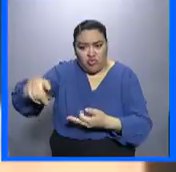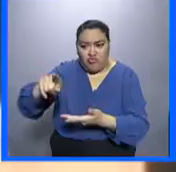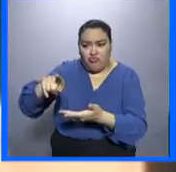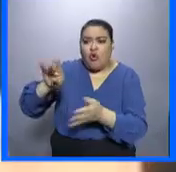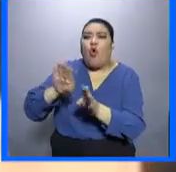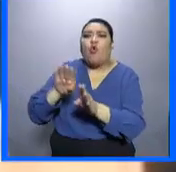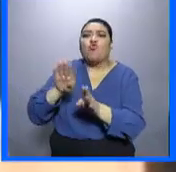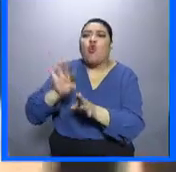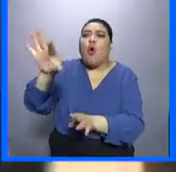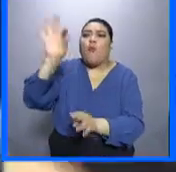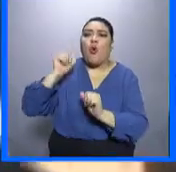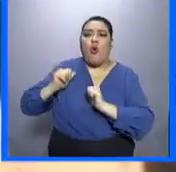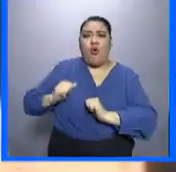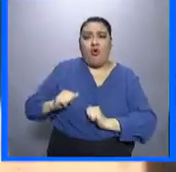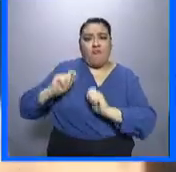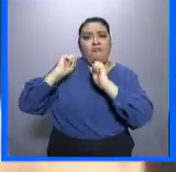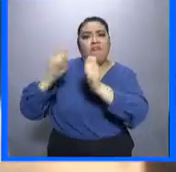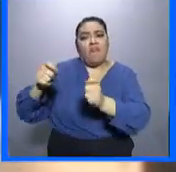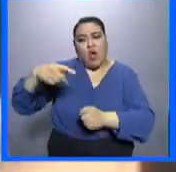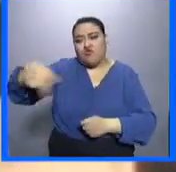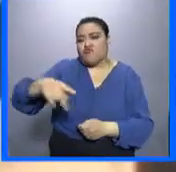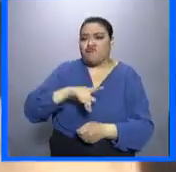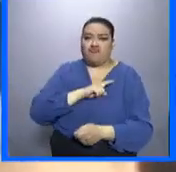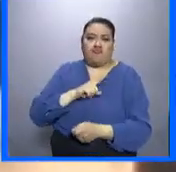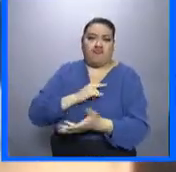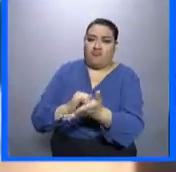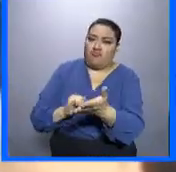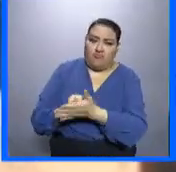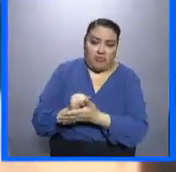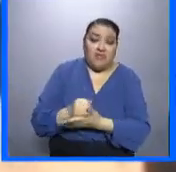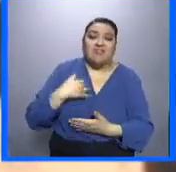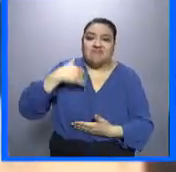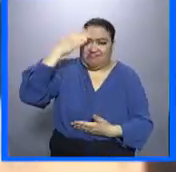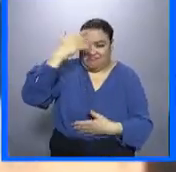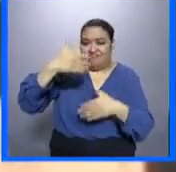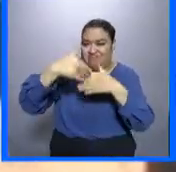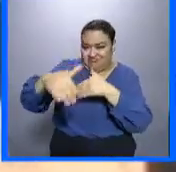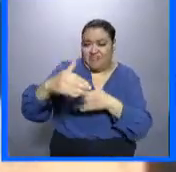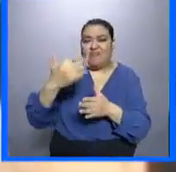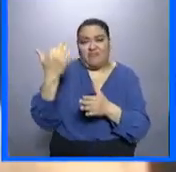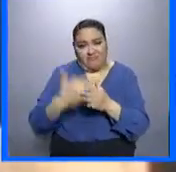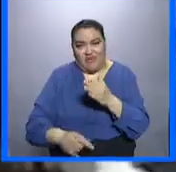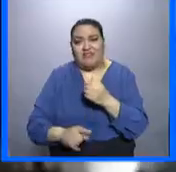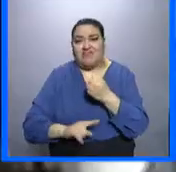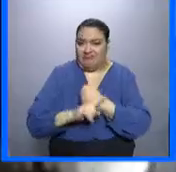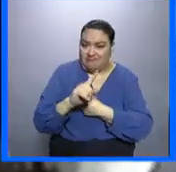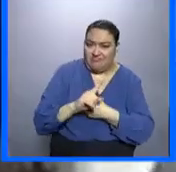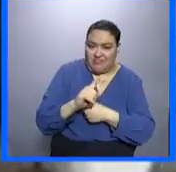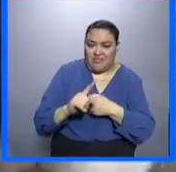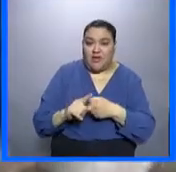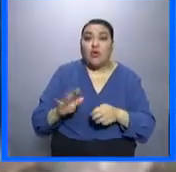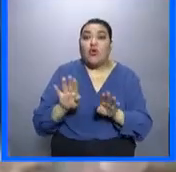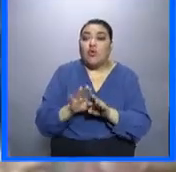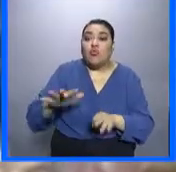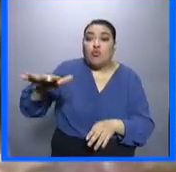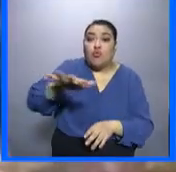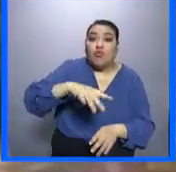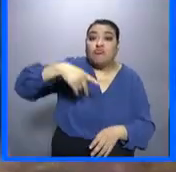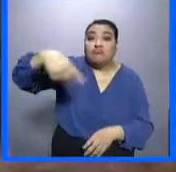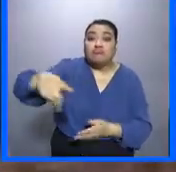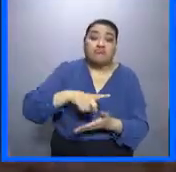elección. No obstante, abundaron, hay retos y desafíos importantes, entre ellos, garantizar los